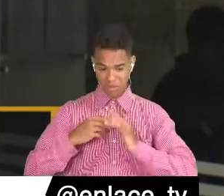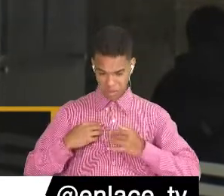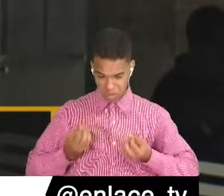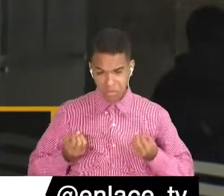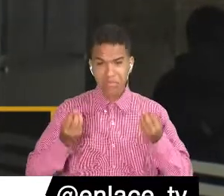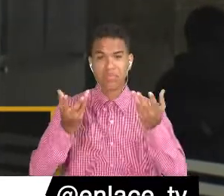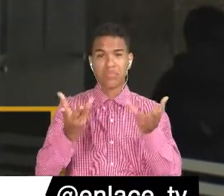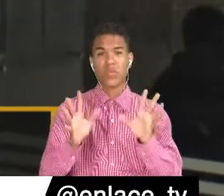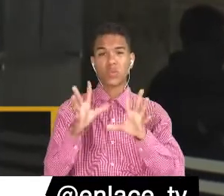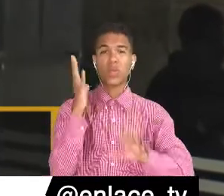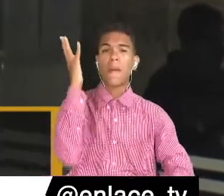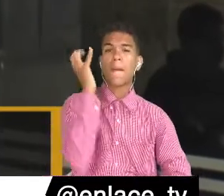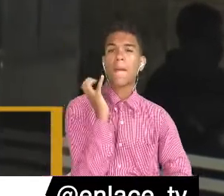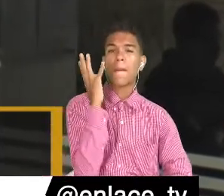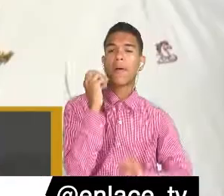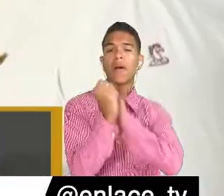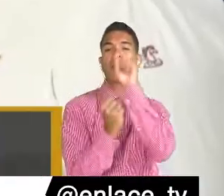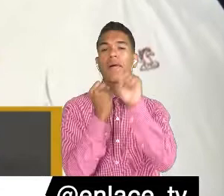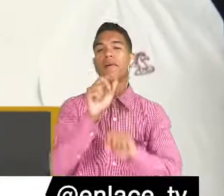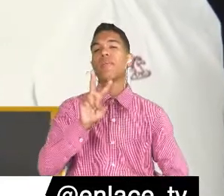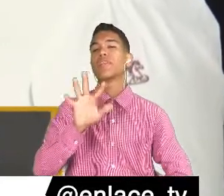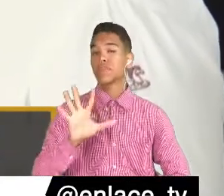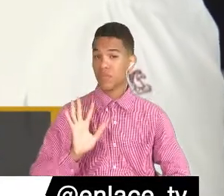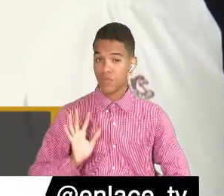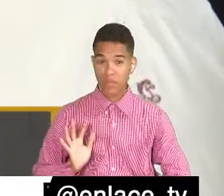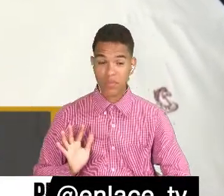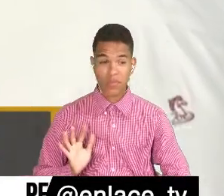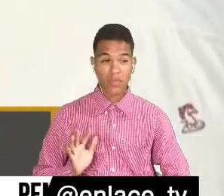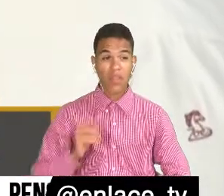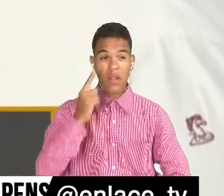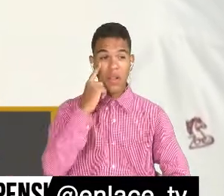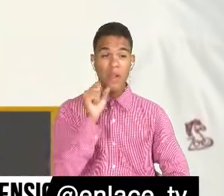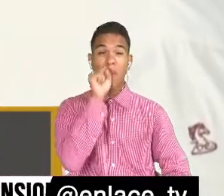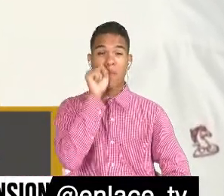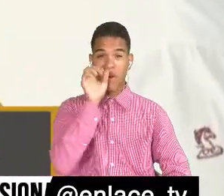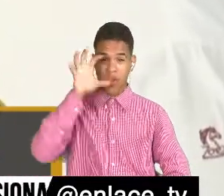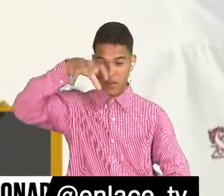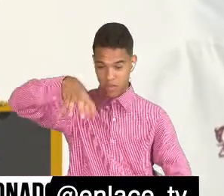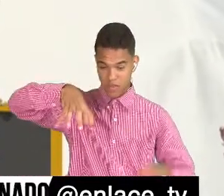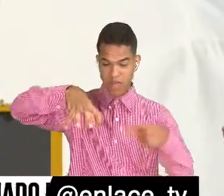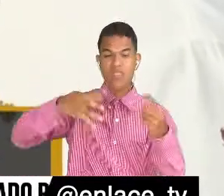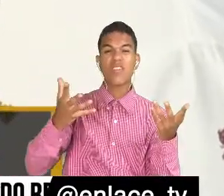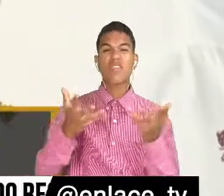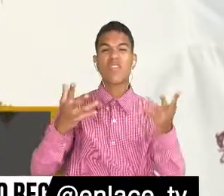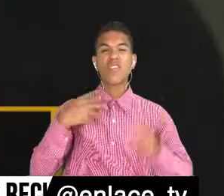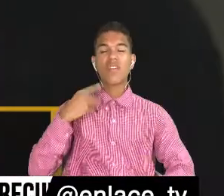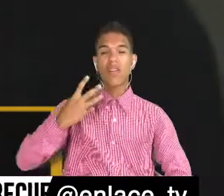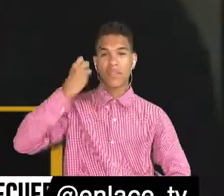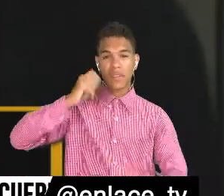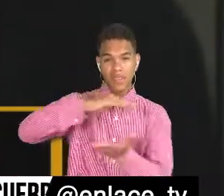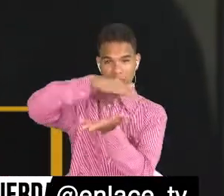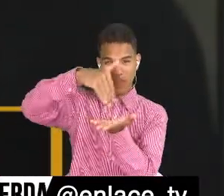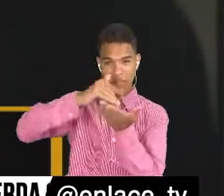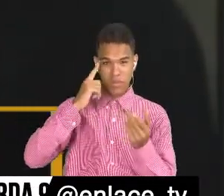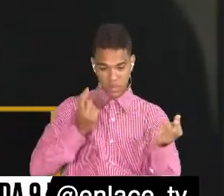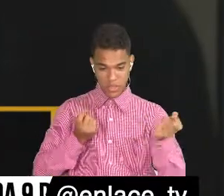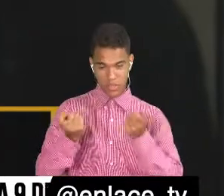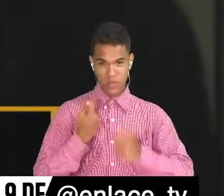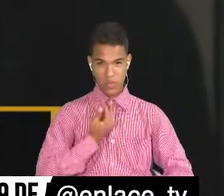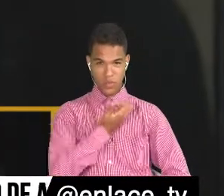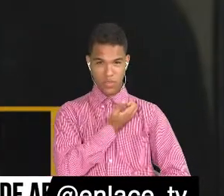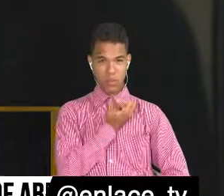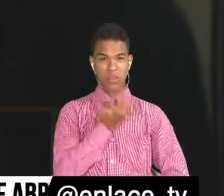es pensionarse a los 25 años. En Barranca Bermeja, la sede administrativa de la Armada está ubicada en el antiguo Centro Administrativo Municipal, ubicado en la